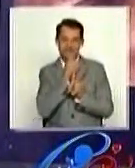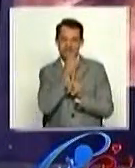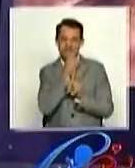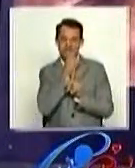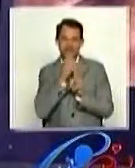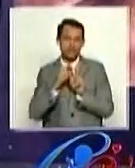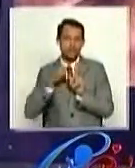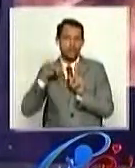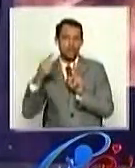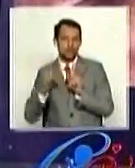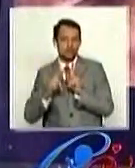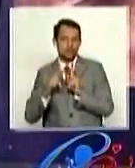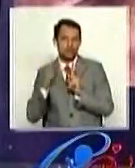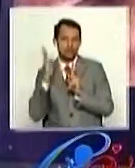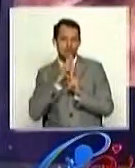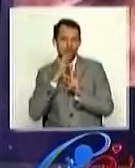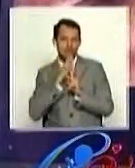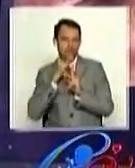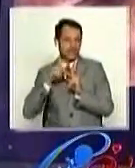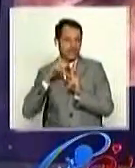tenía problema periodontal.